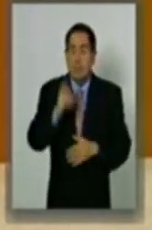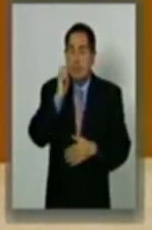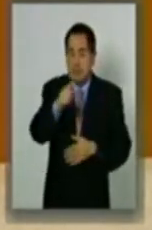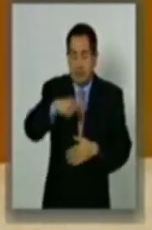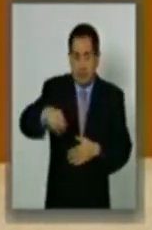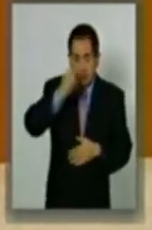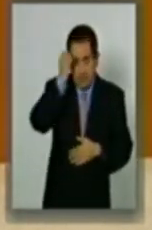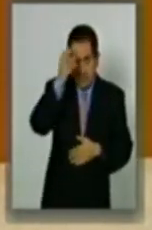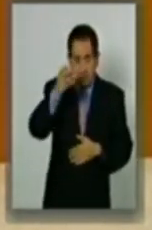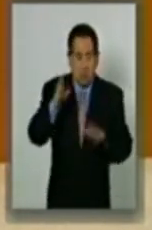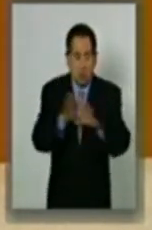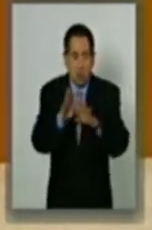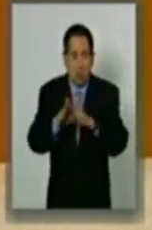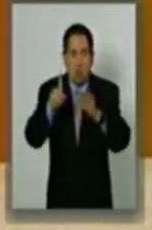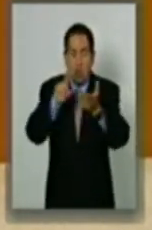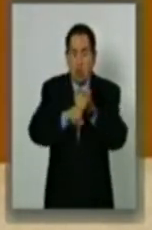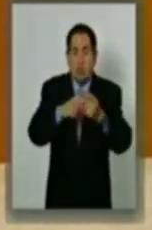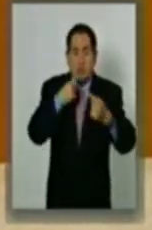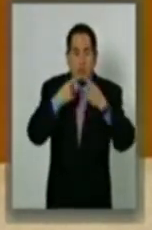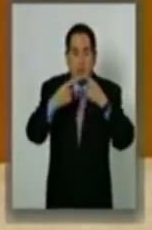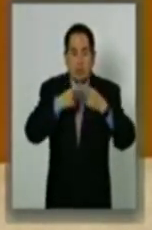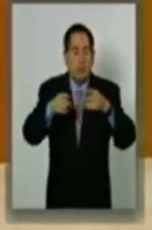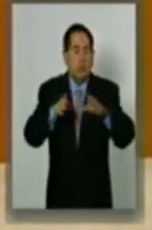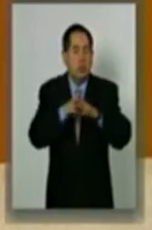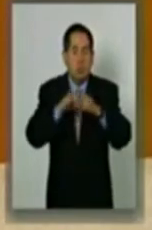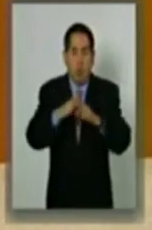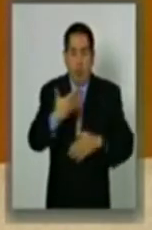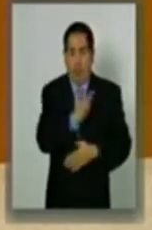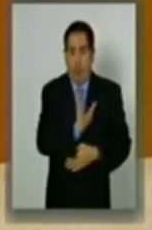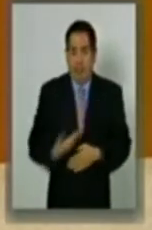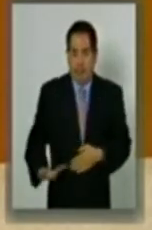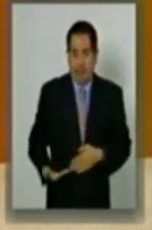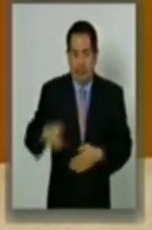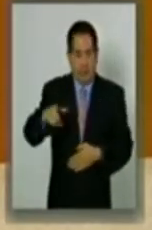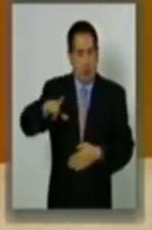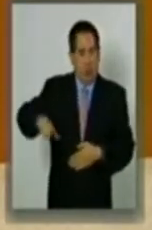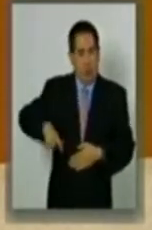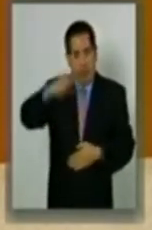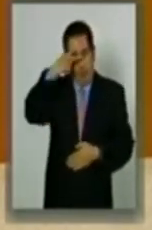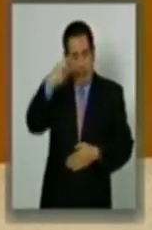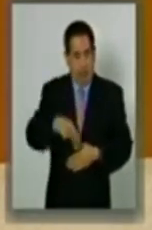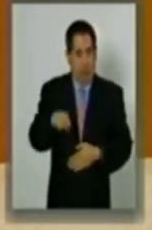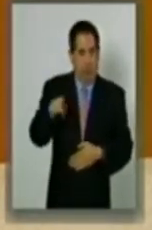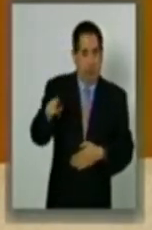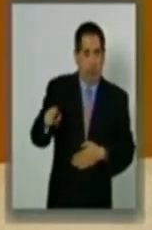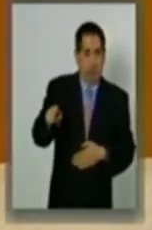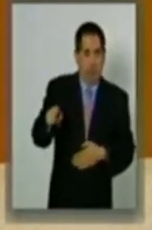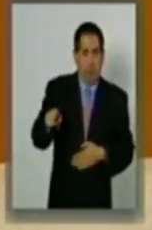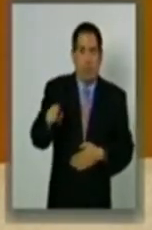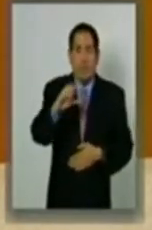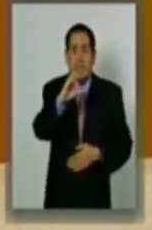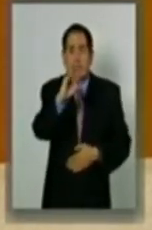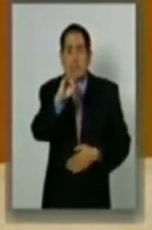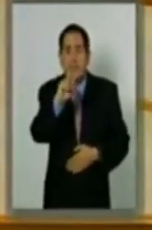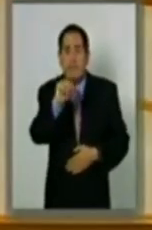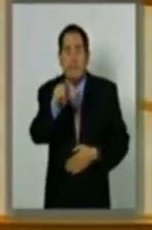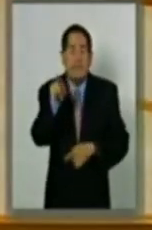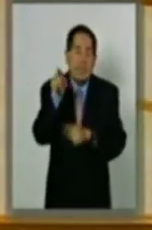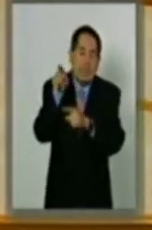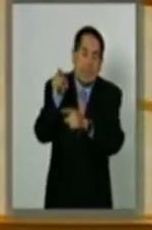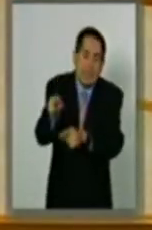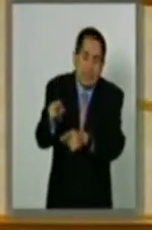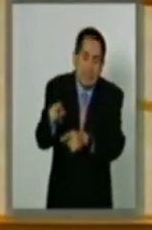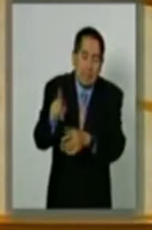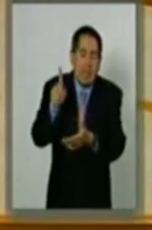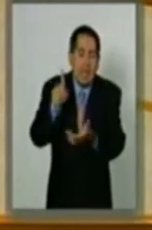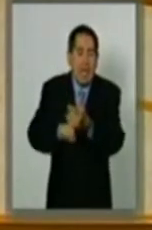olvida que el titular del Ejecutivo Federal, el presidente de los Estados Unidos Mexicanos, es civil y